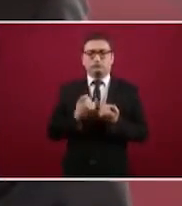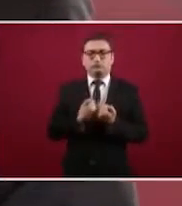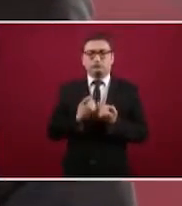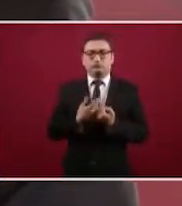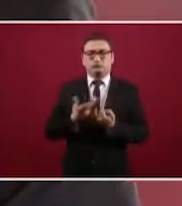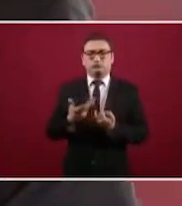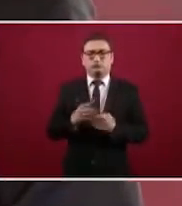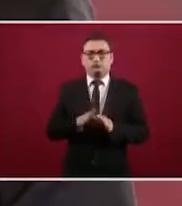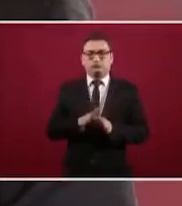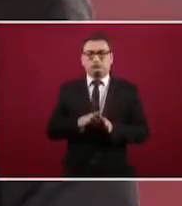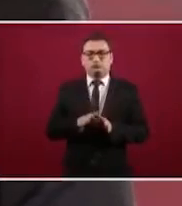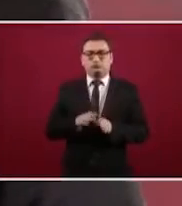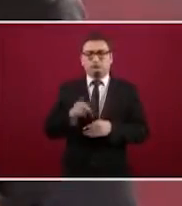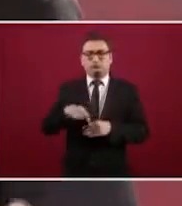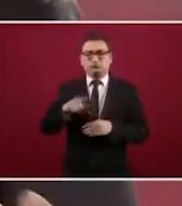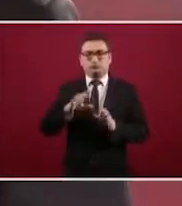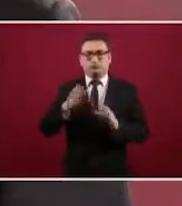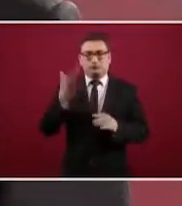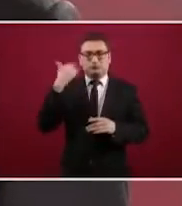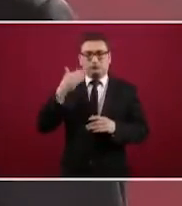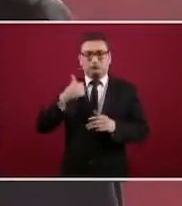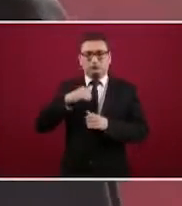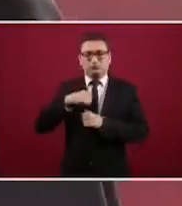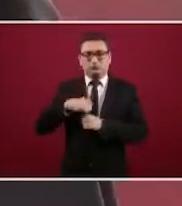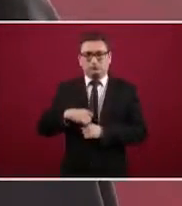judicial había mucho hermetismo